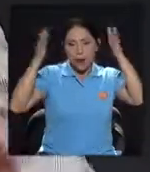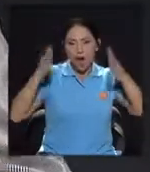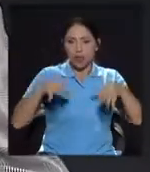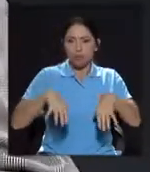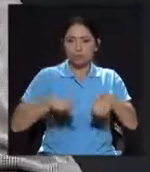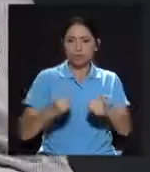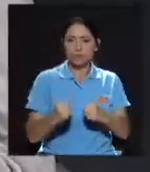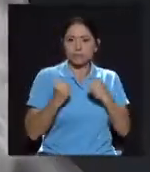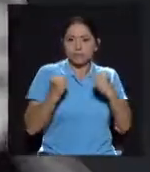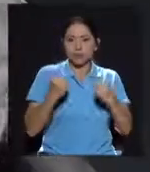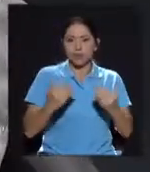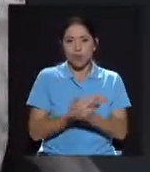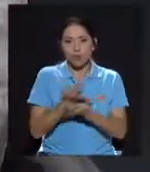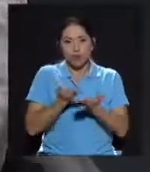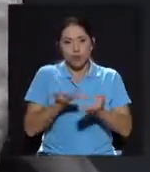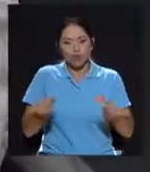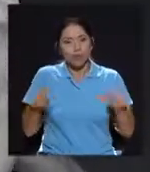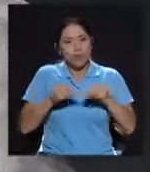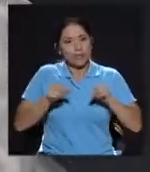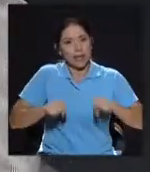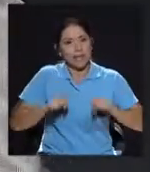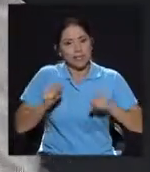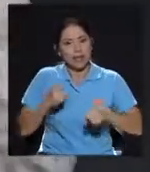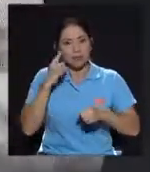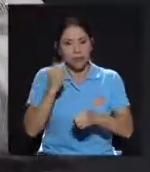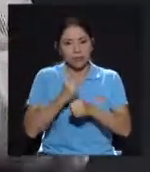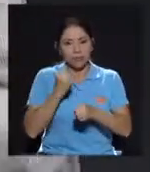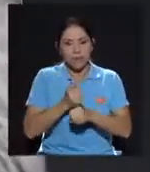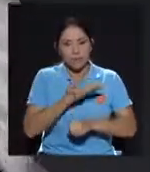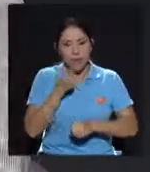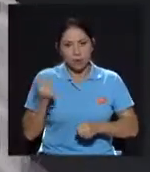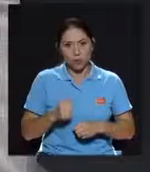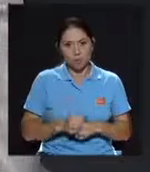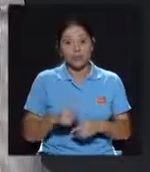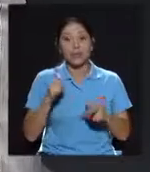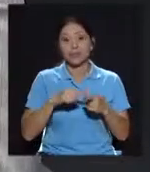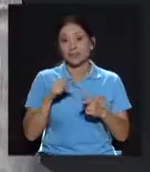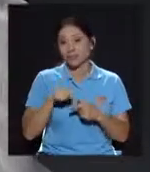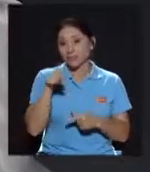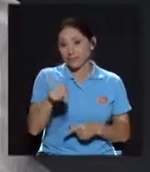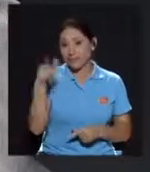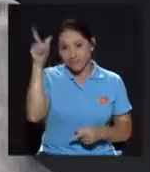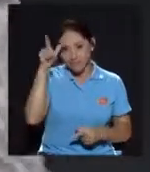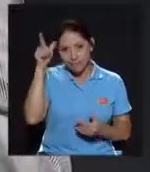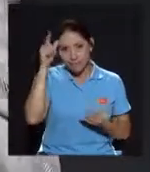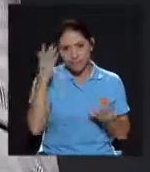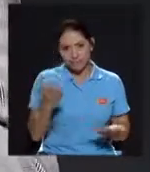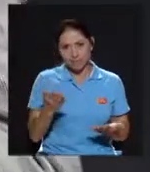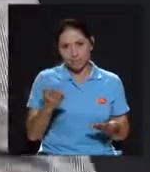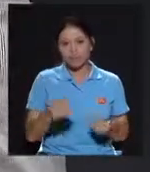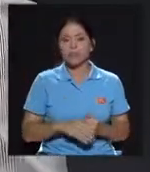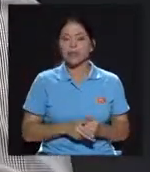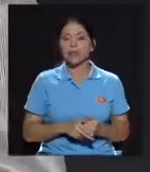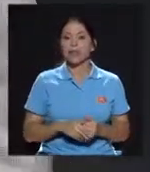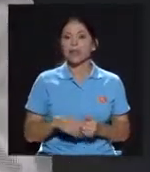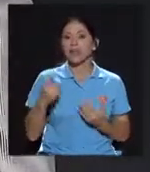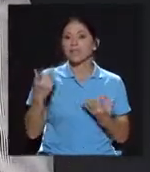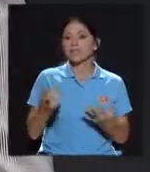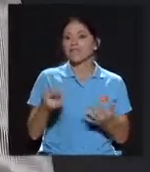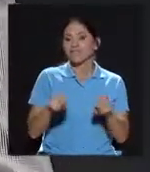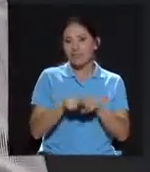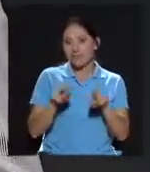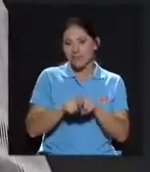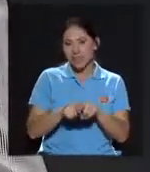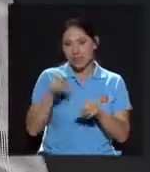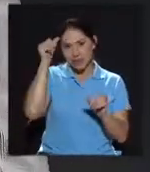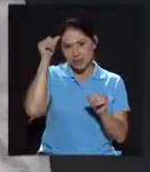más capacidades para que hagan mejor su trabajo entonces es esa es un poco la lógica y terminó esta idea verdad recordando